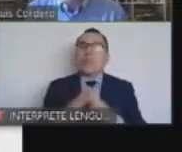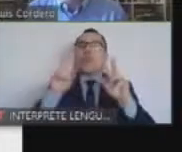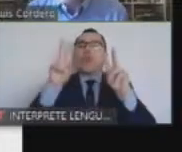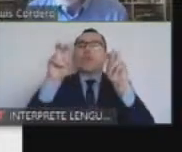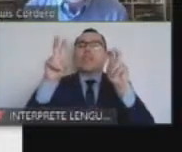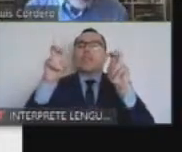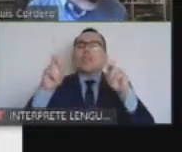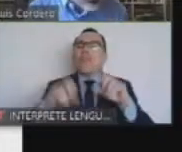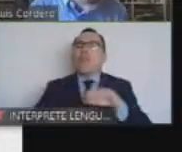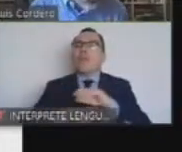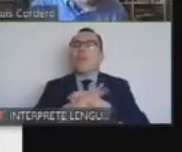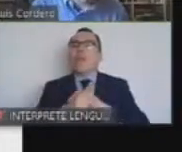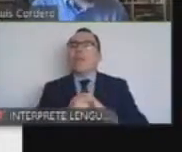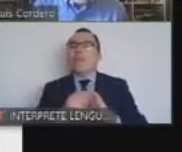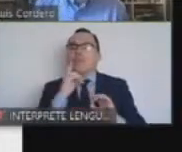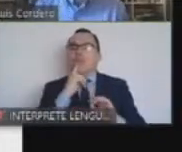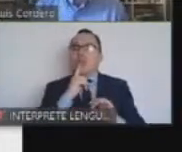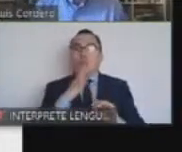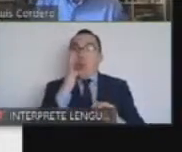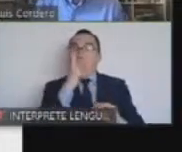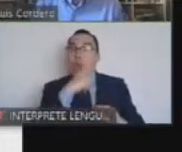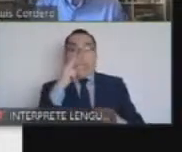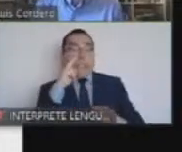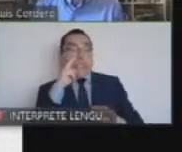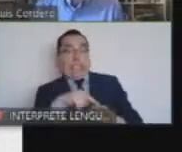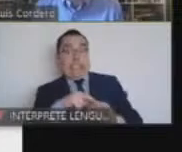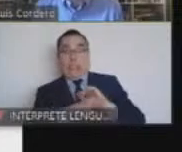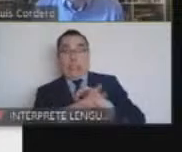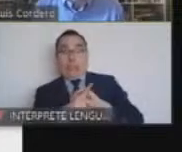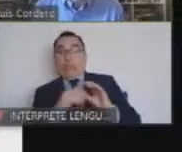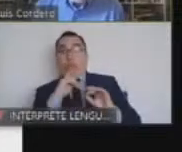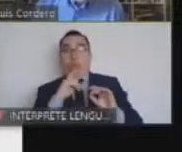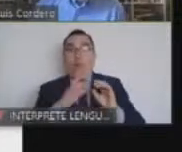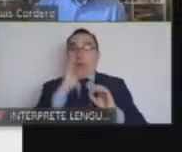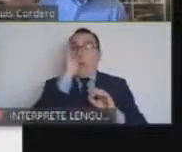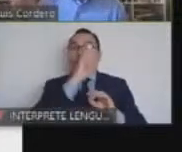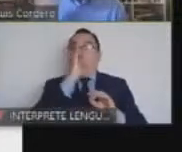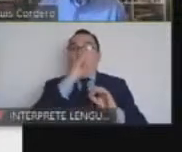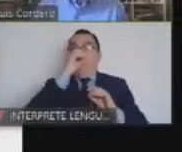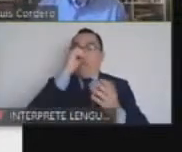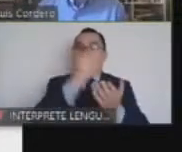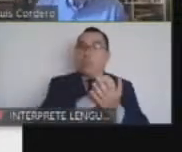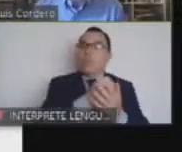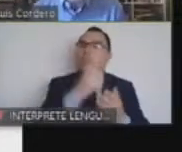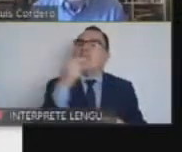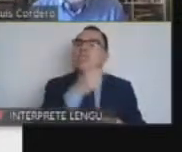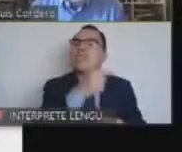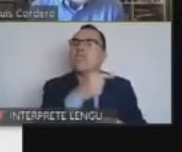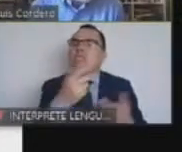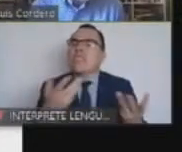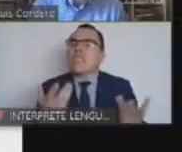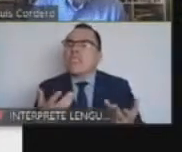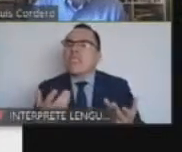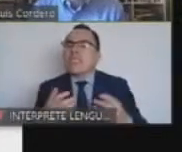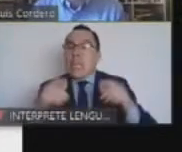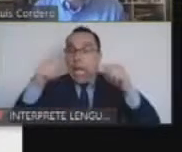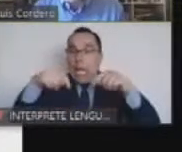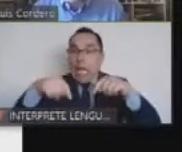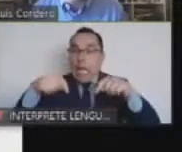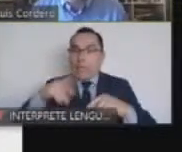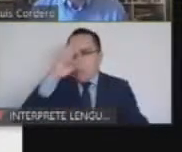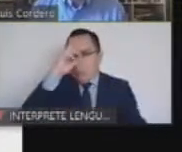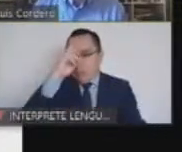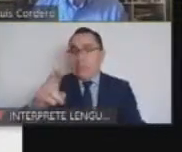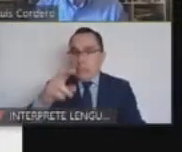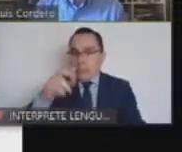corrupción o ausencia de corrupción, es decir, instituciones más probas, de acuerdo a los datos de este estudio, que es bastante respetado en